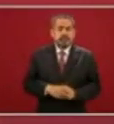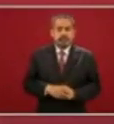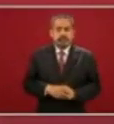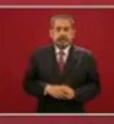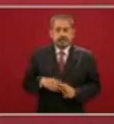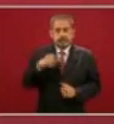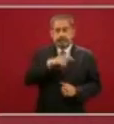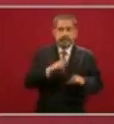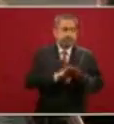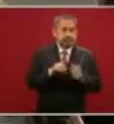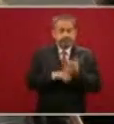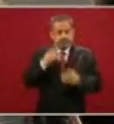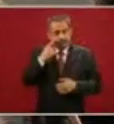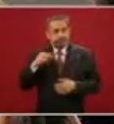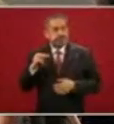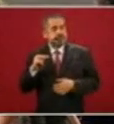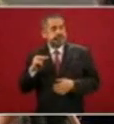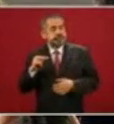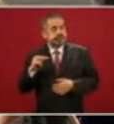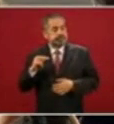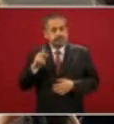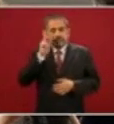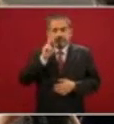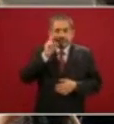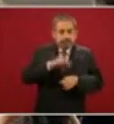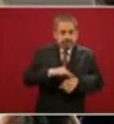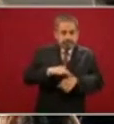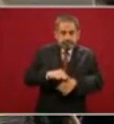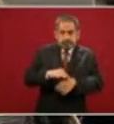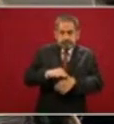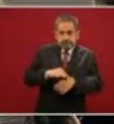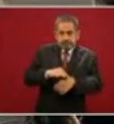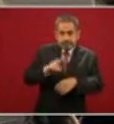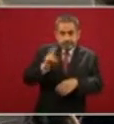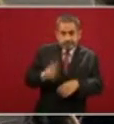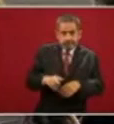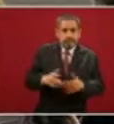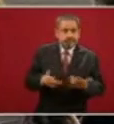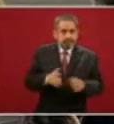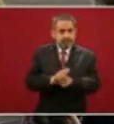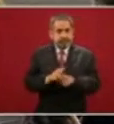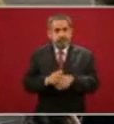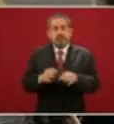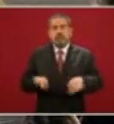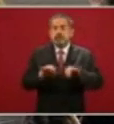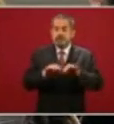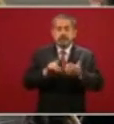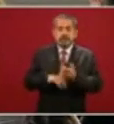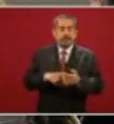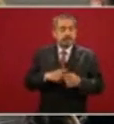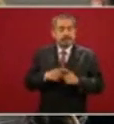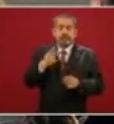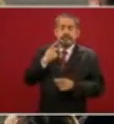la apreciación basada en evidencia del fenómeno y las decisiones políticas